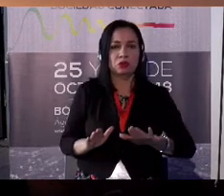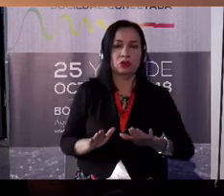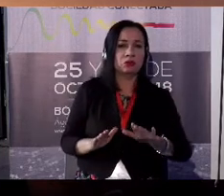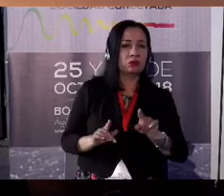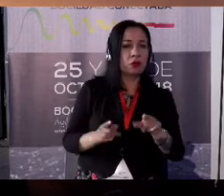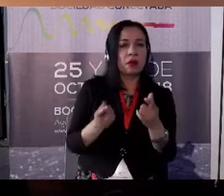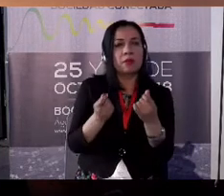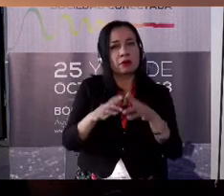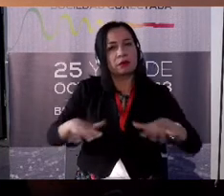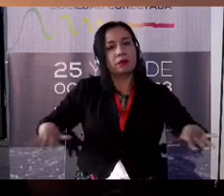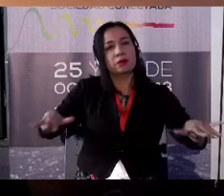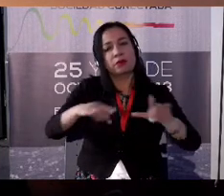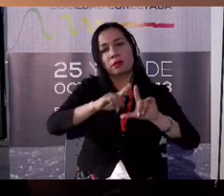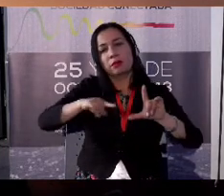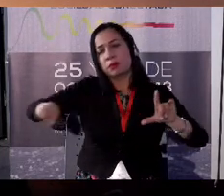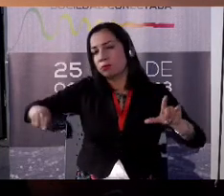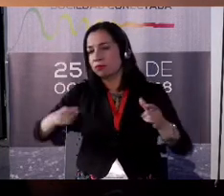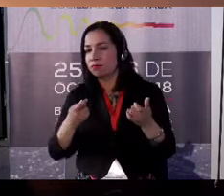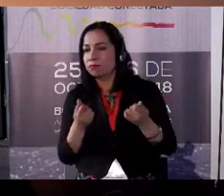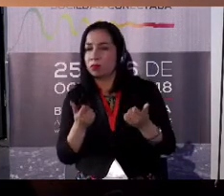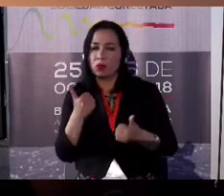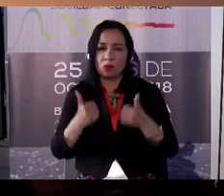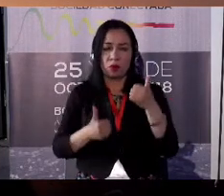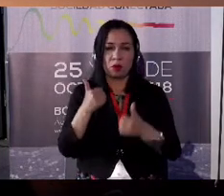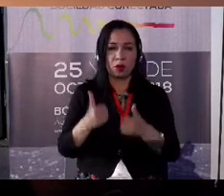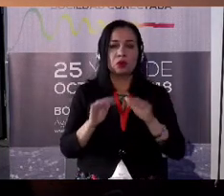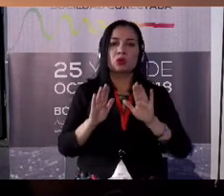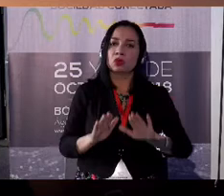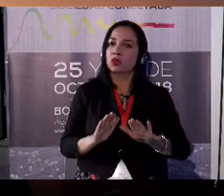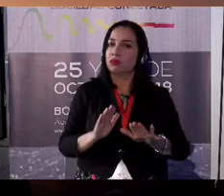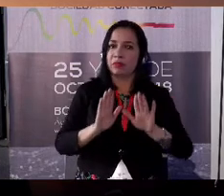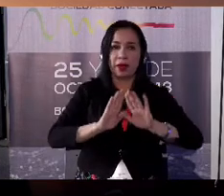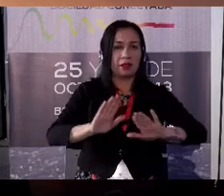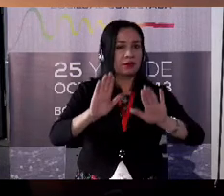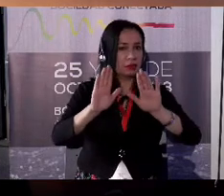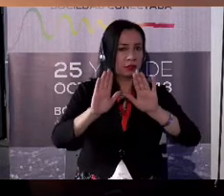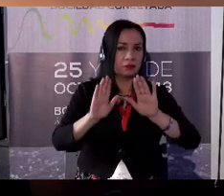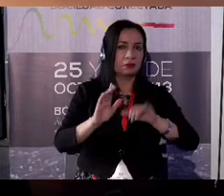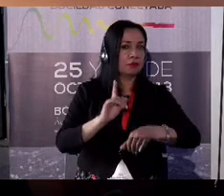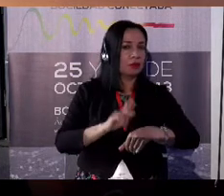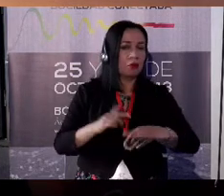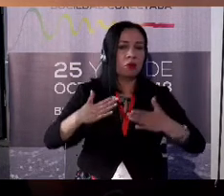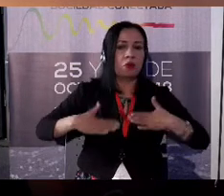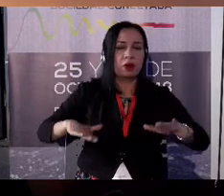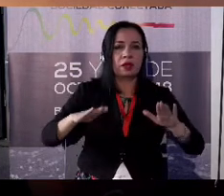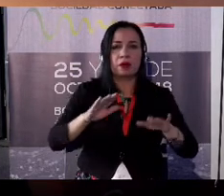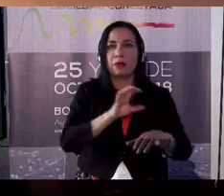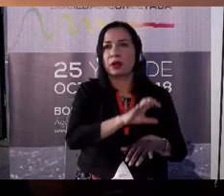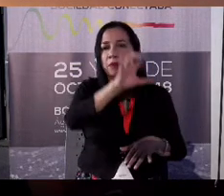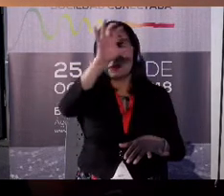del espectro. Pero eso es típico de cualquier momento en el tiempo, porque las subastas en un país no suceden todos los días, ni todos los meses, ni todos los